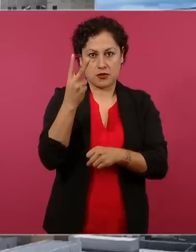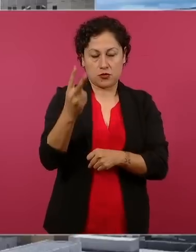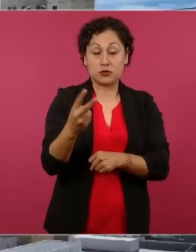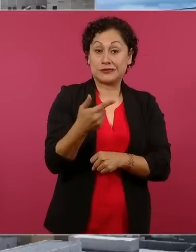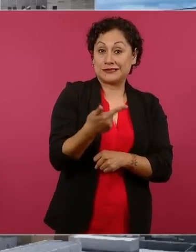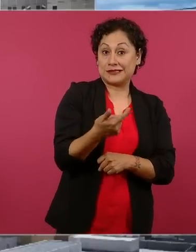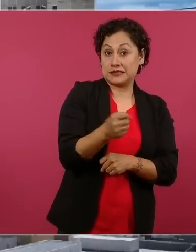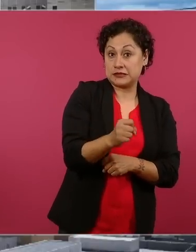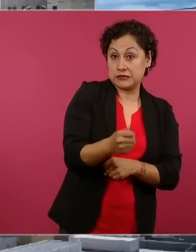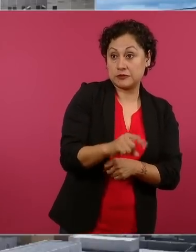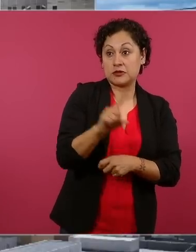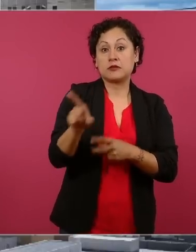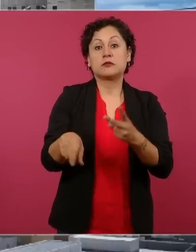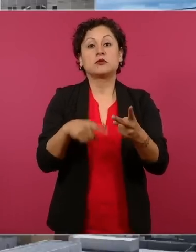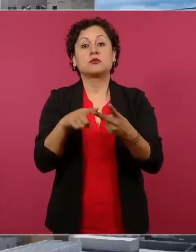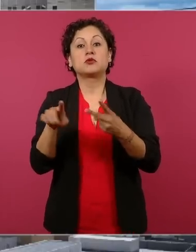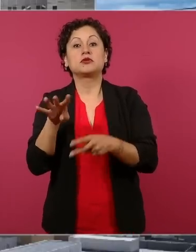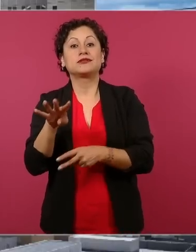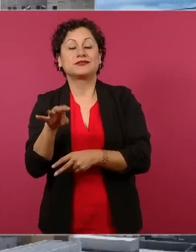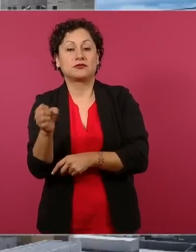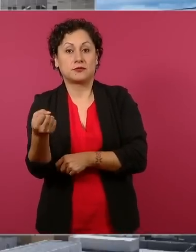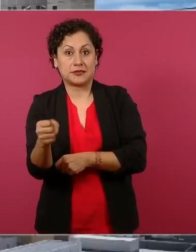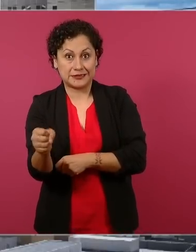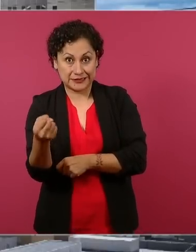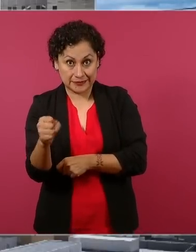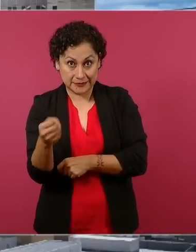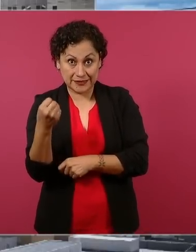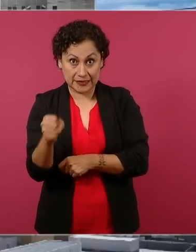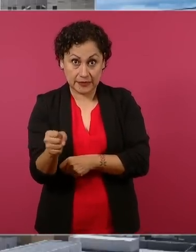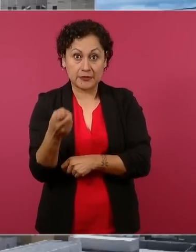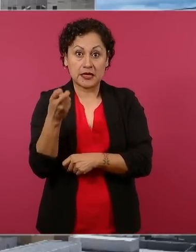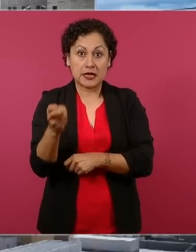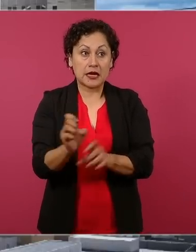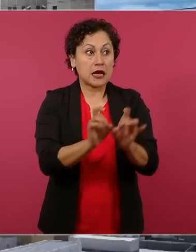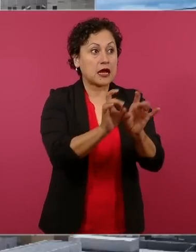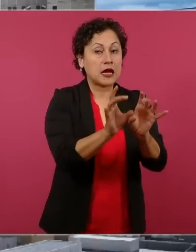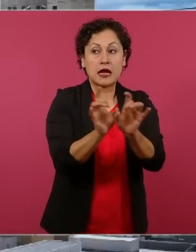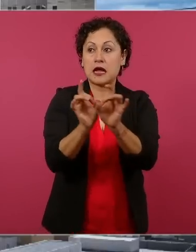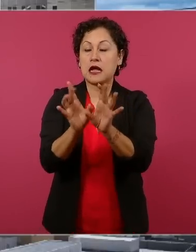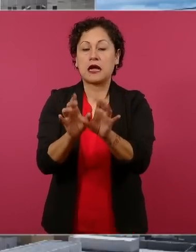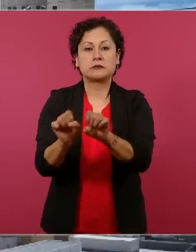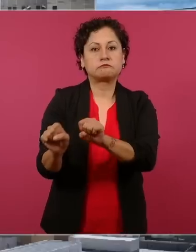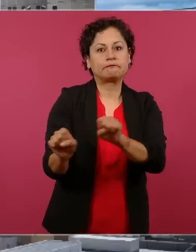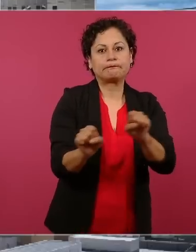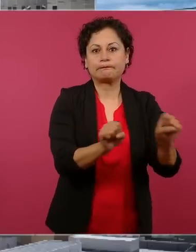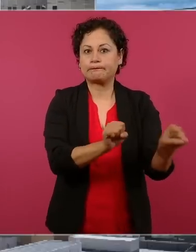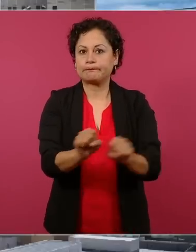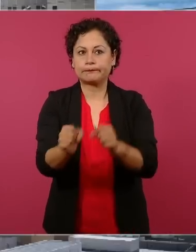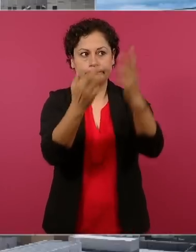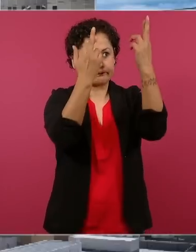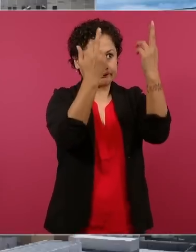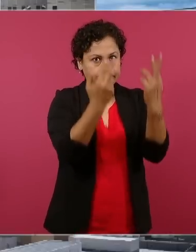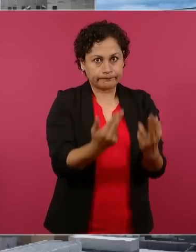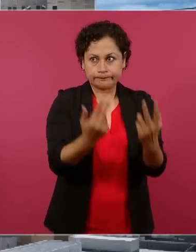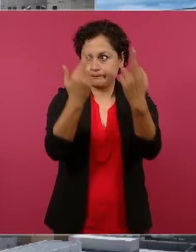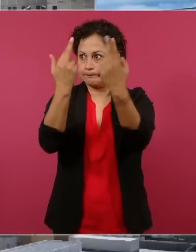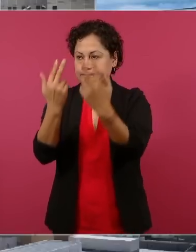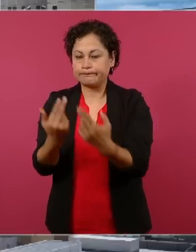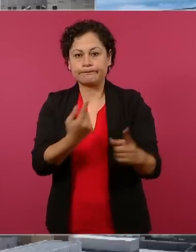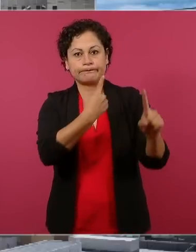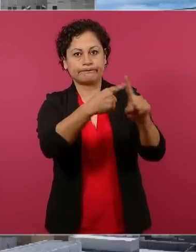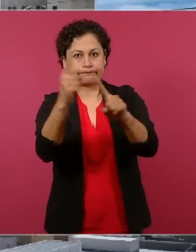de septiembre, el 19 de septiembre también, que tuvo afectaciones en diferentes, en mucha infraestructura y también en